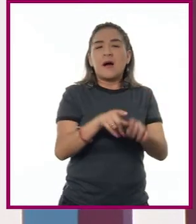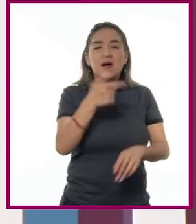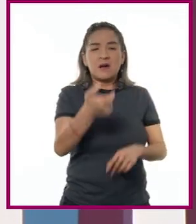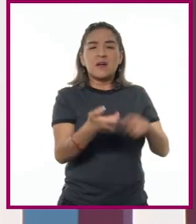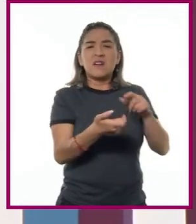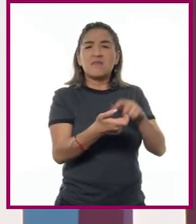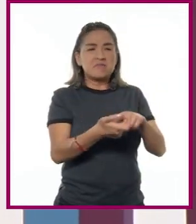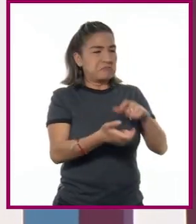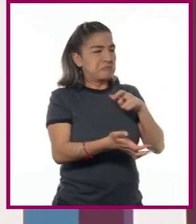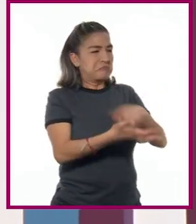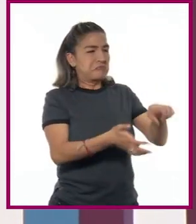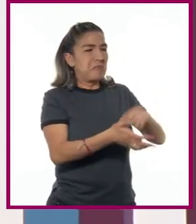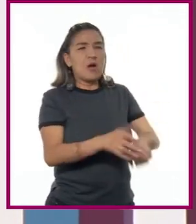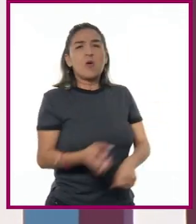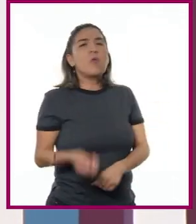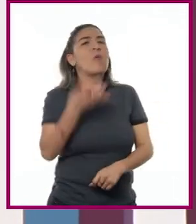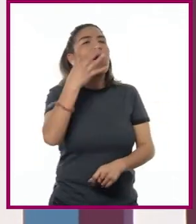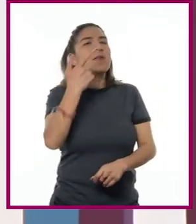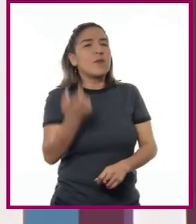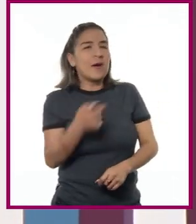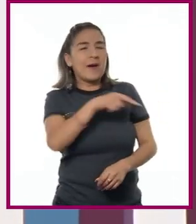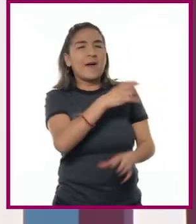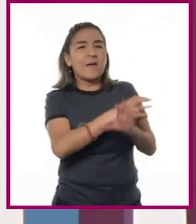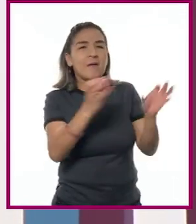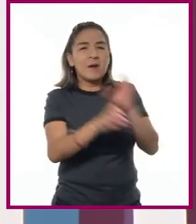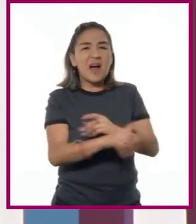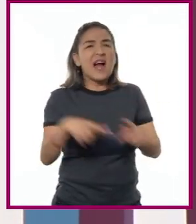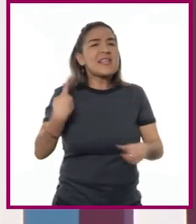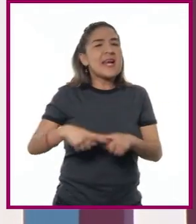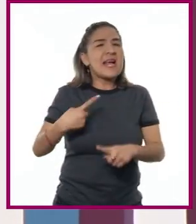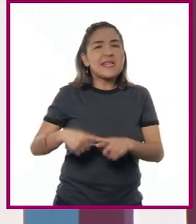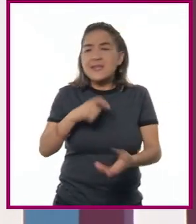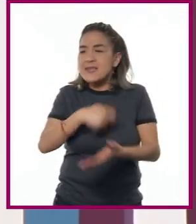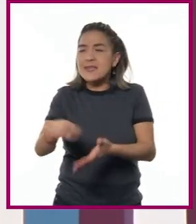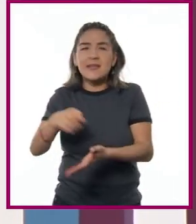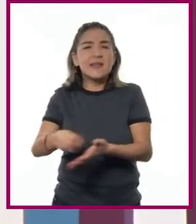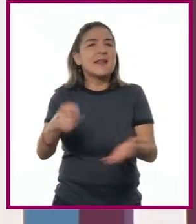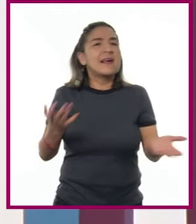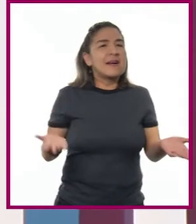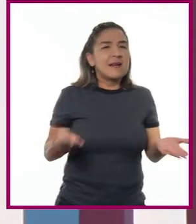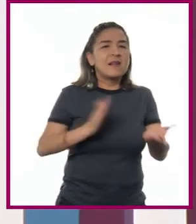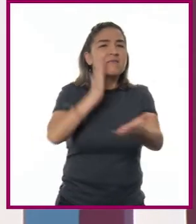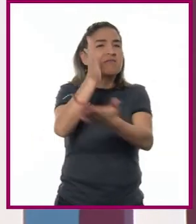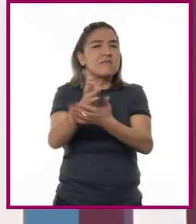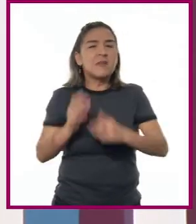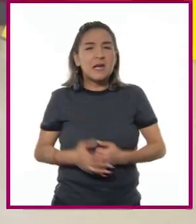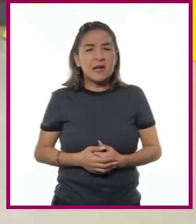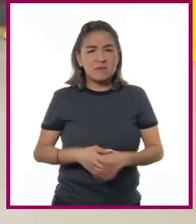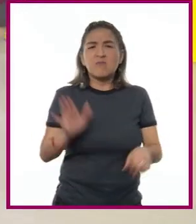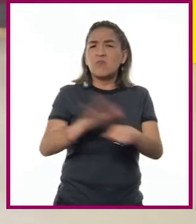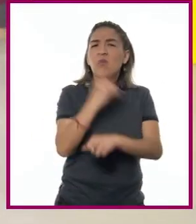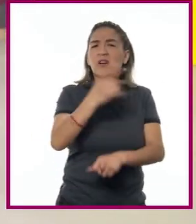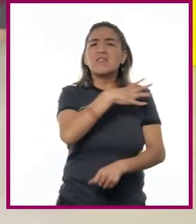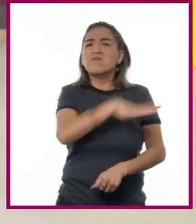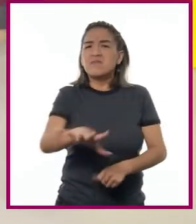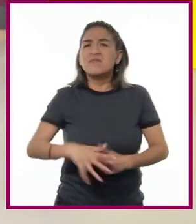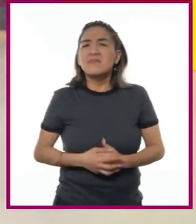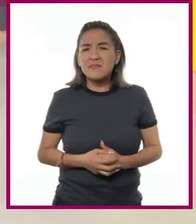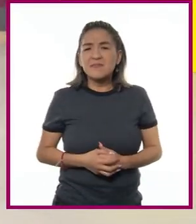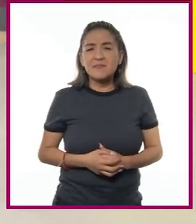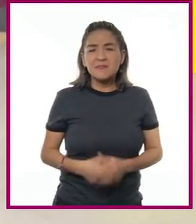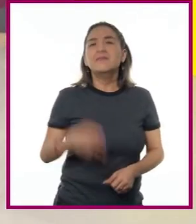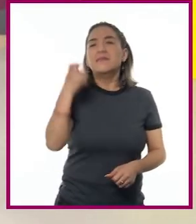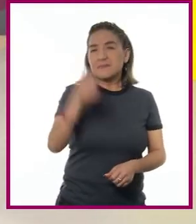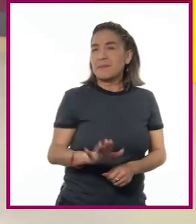compró, cuánto le costó y a quién le compró. ¿Por qué habría de negarse a explicar? De